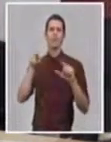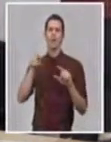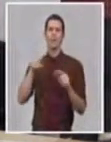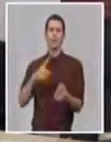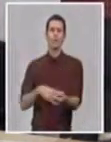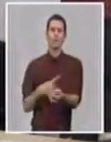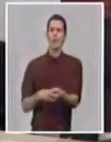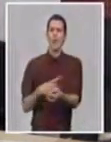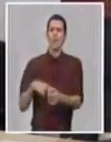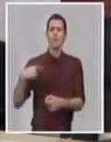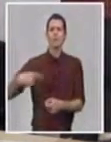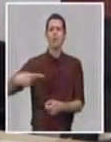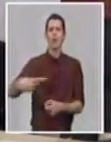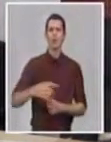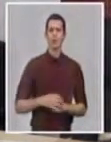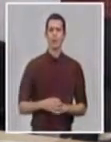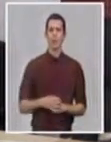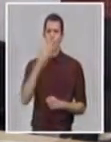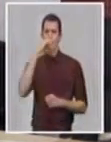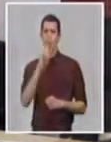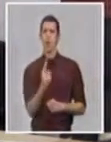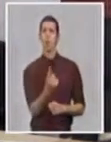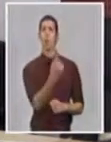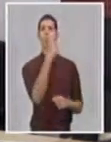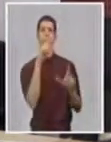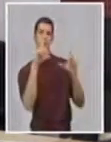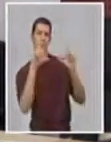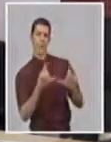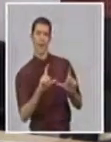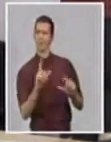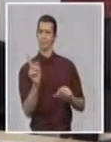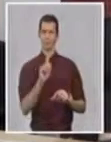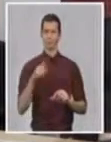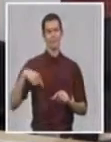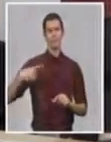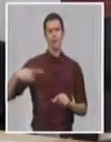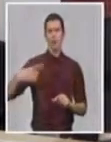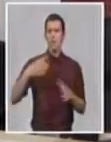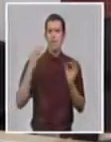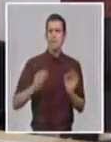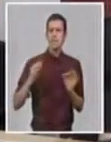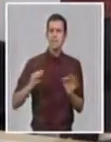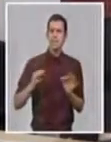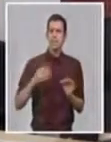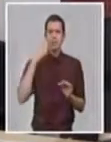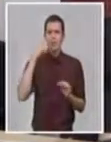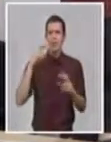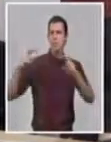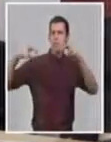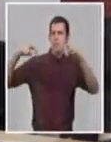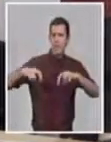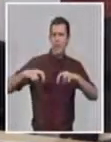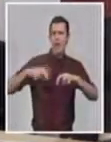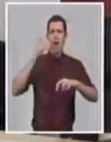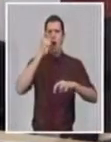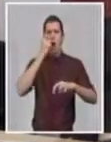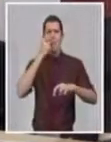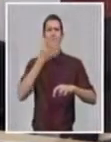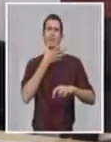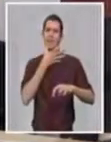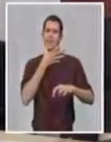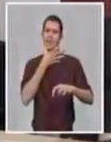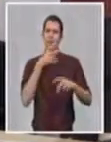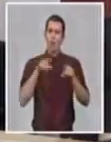no era una excepción. Cada acontecimiento, no todos los días, pero era rara la semana que me venían 3 o 4